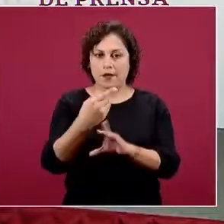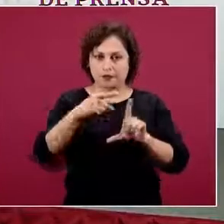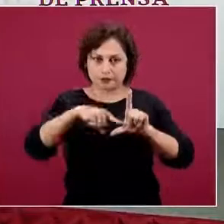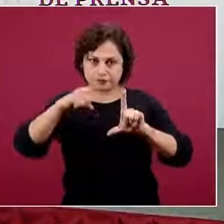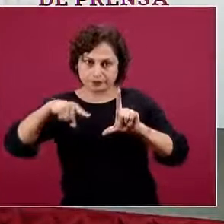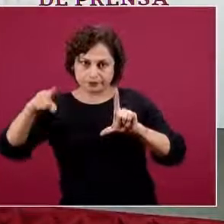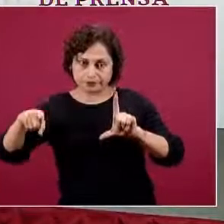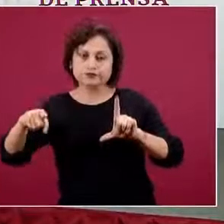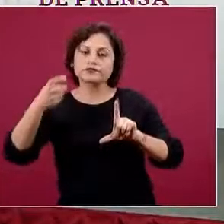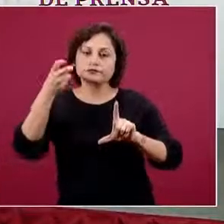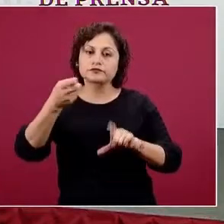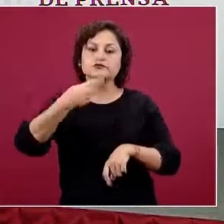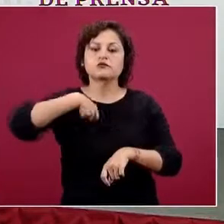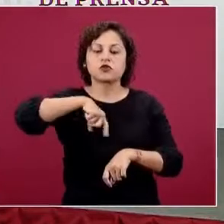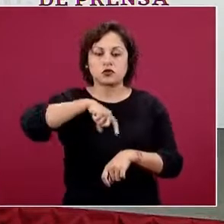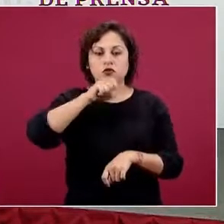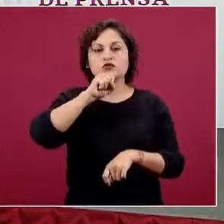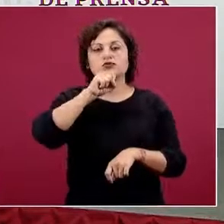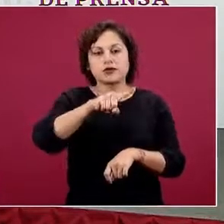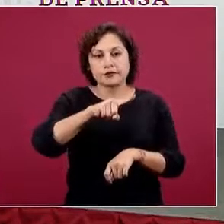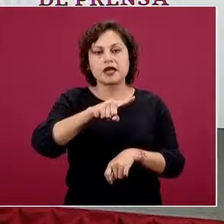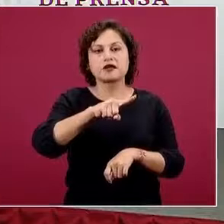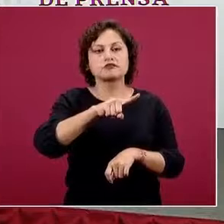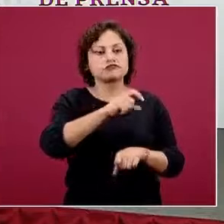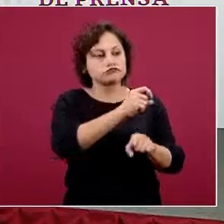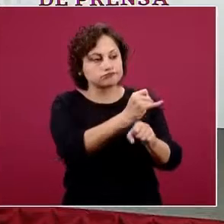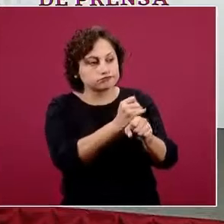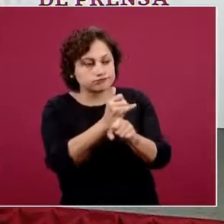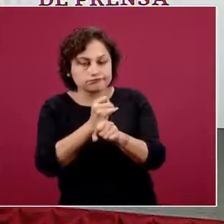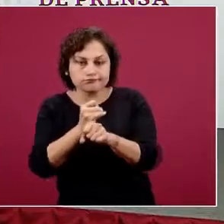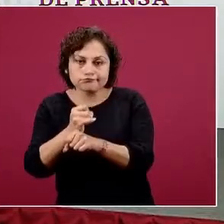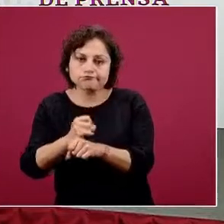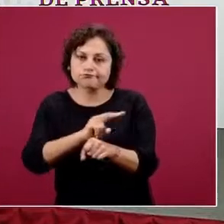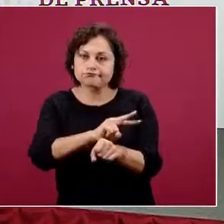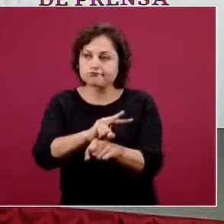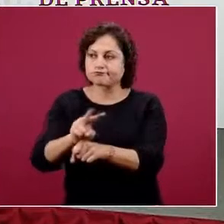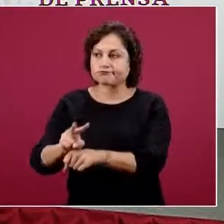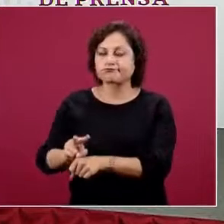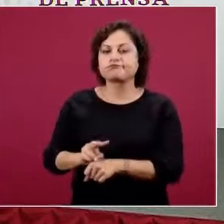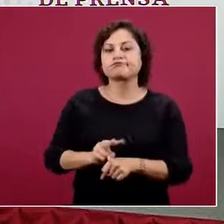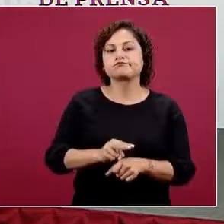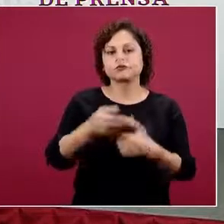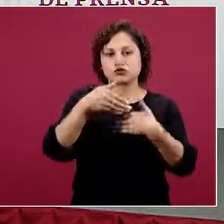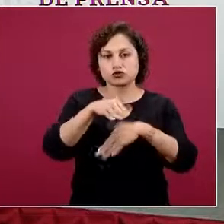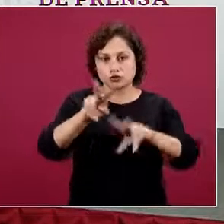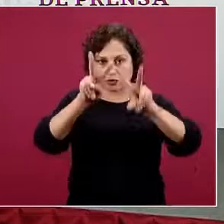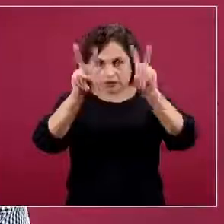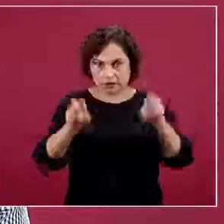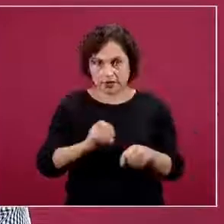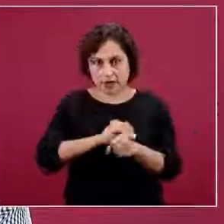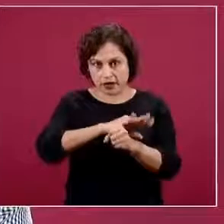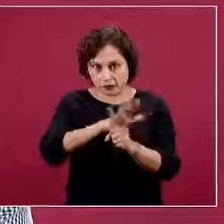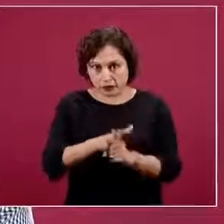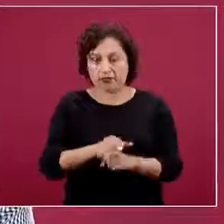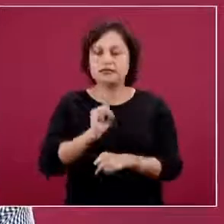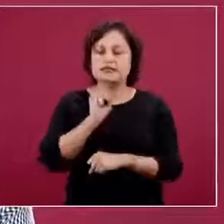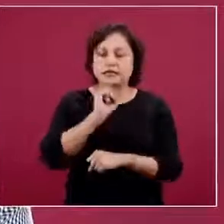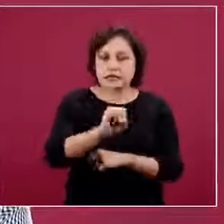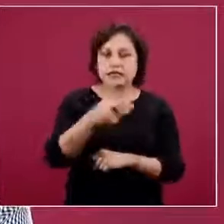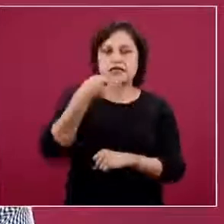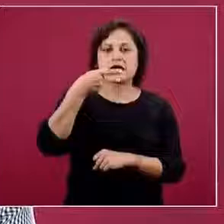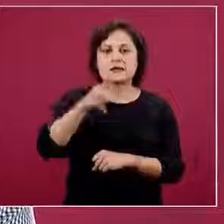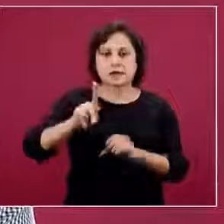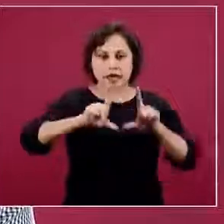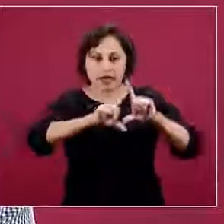a los panoramas que estamos presentando, que si bien es cierto tienen el enfoque de COVID-19, dado que en México el modelo